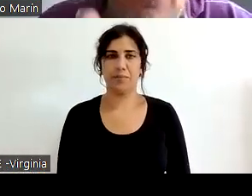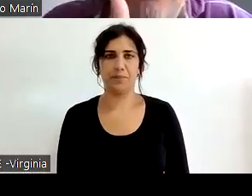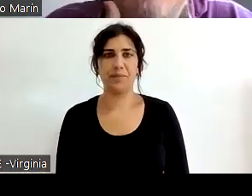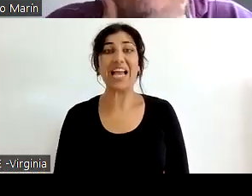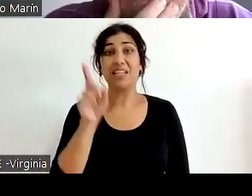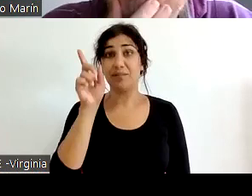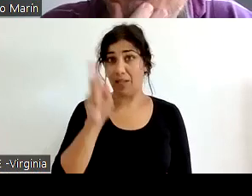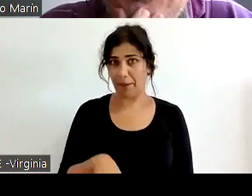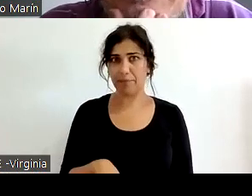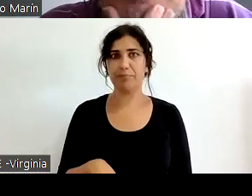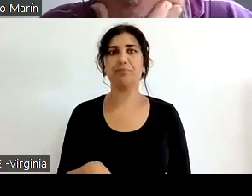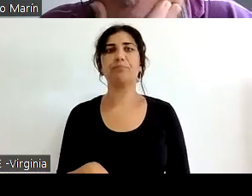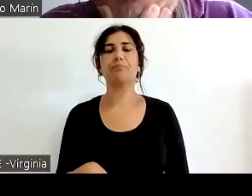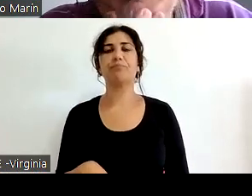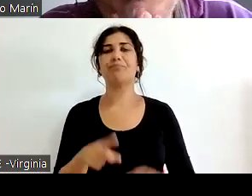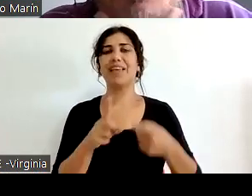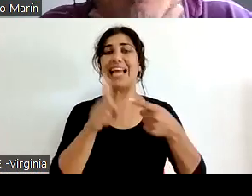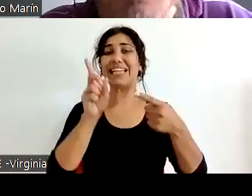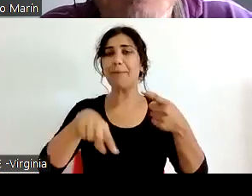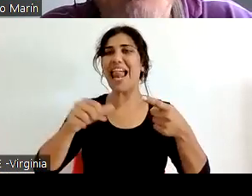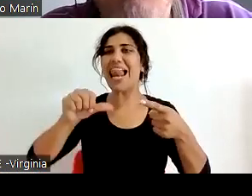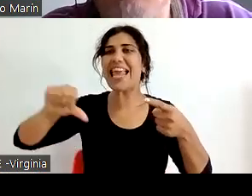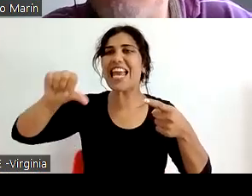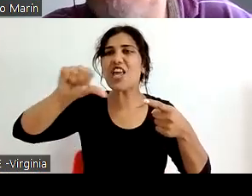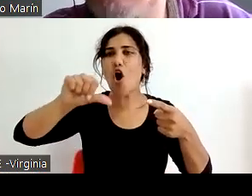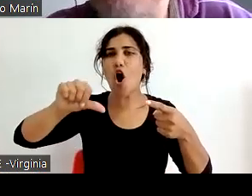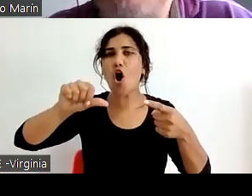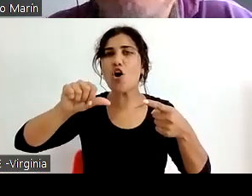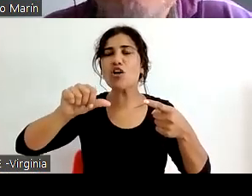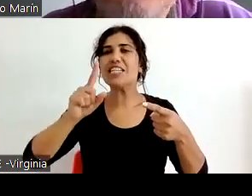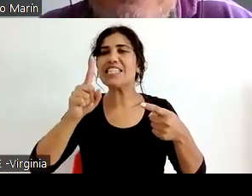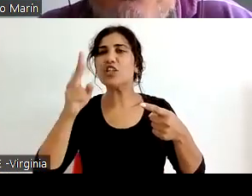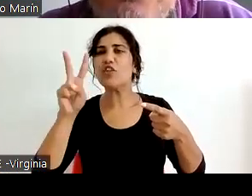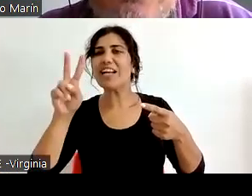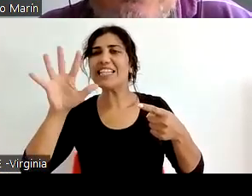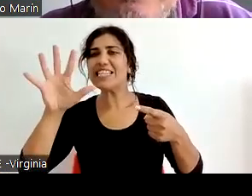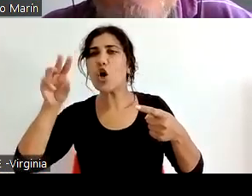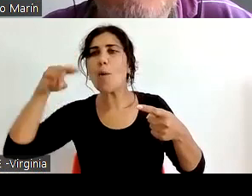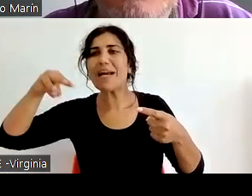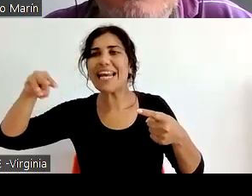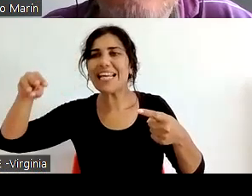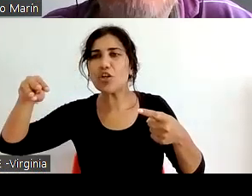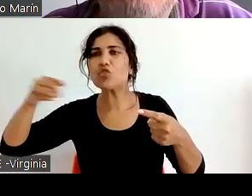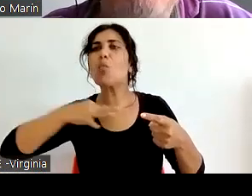Hablábamos, como os decía, del calostro líquido, por ejemplo, que podemos beber, sabéis, 125 mililitros de calostro.